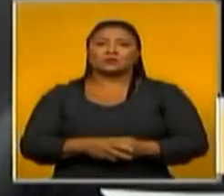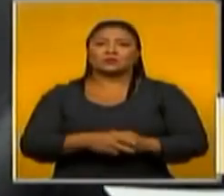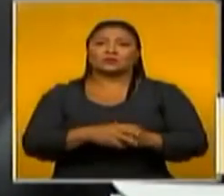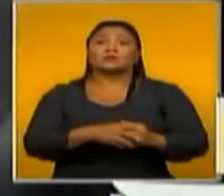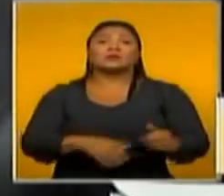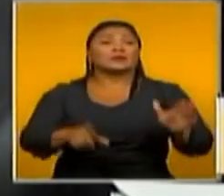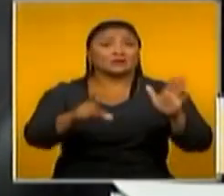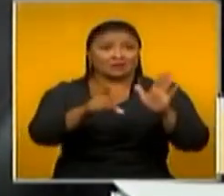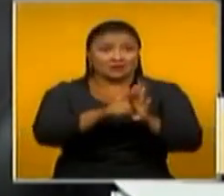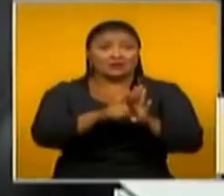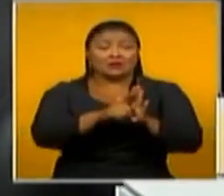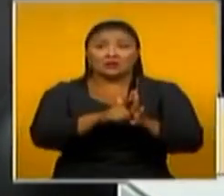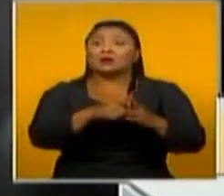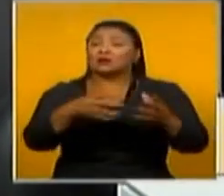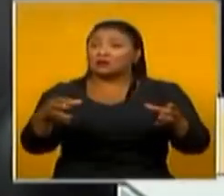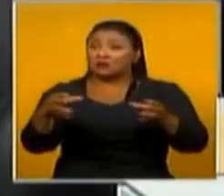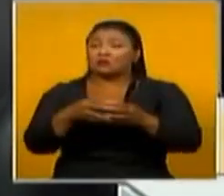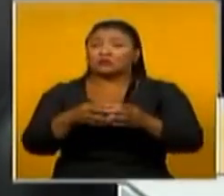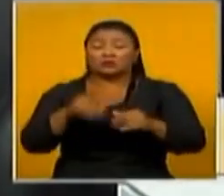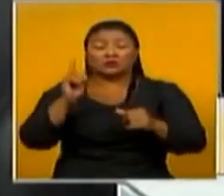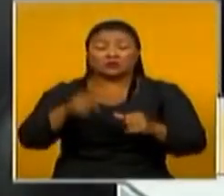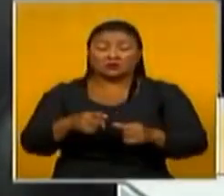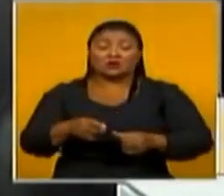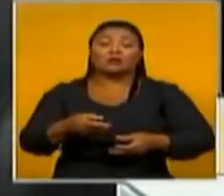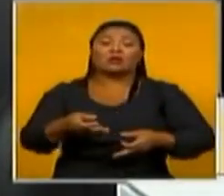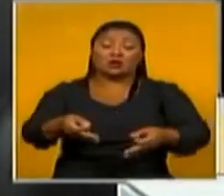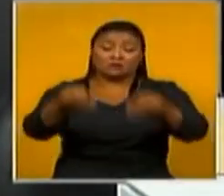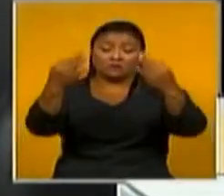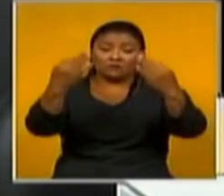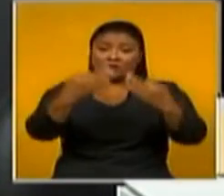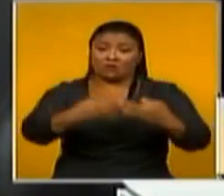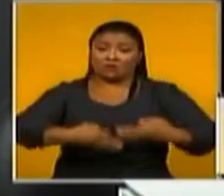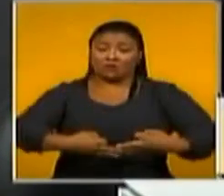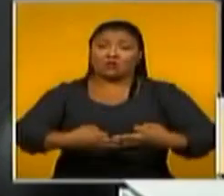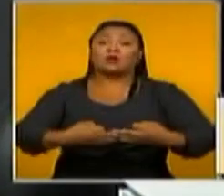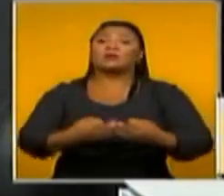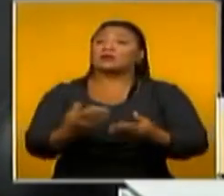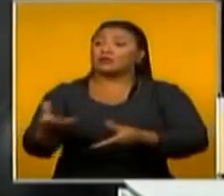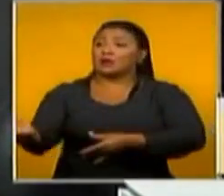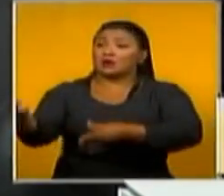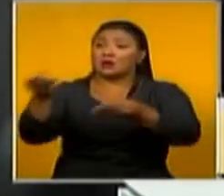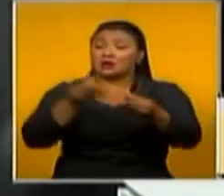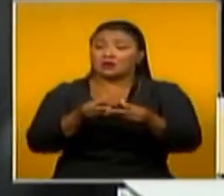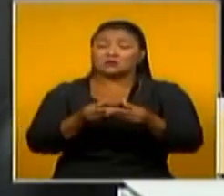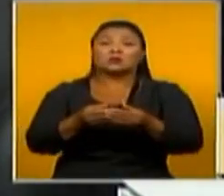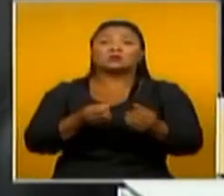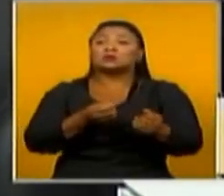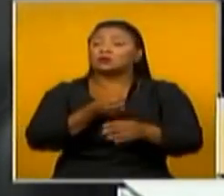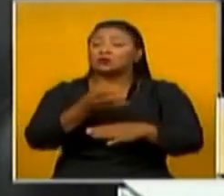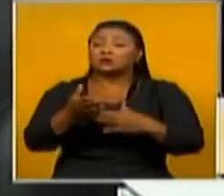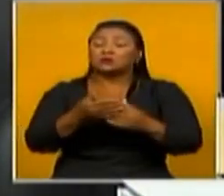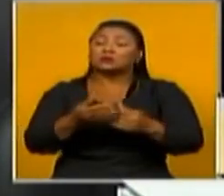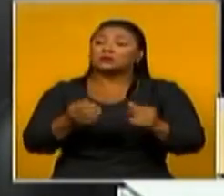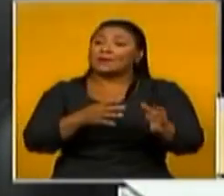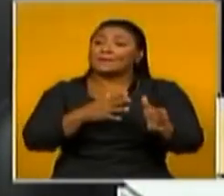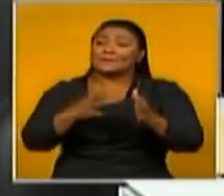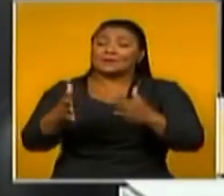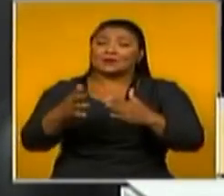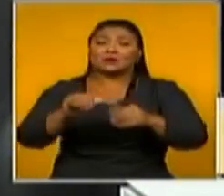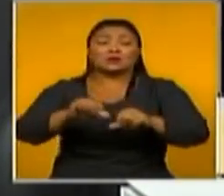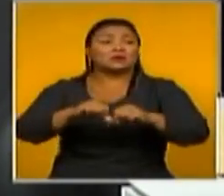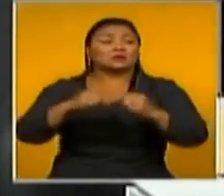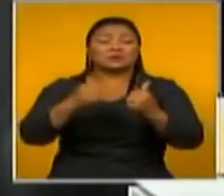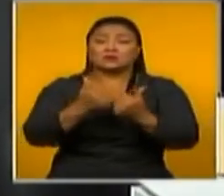La ley manda que la comisión deba emitir un informe, sea de archivo o sea de recomendación al Pleno de la Asamblea para